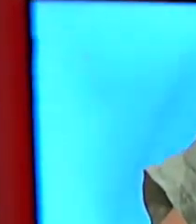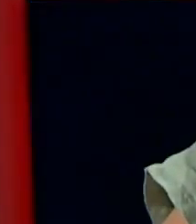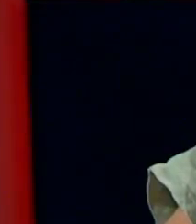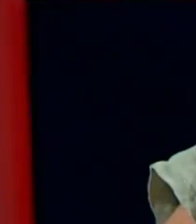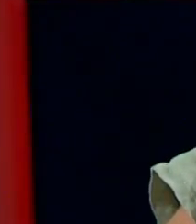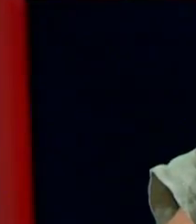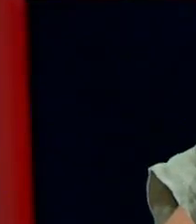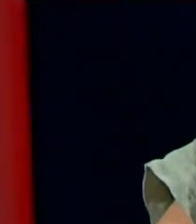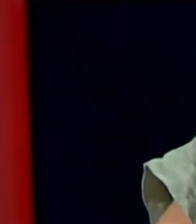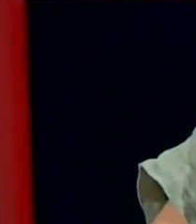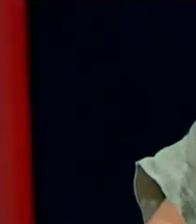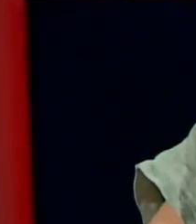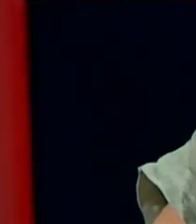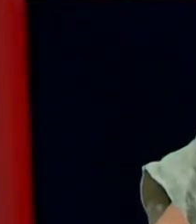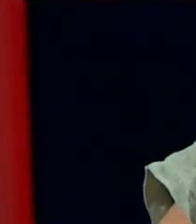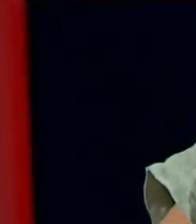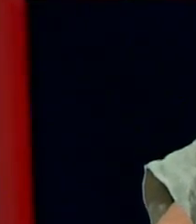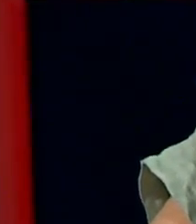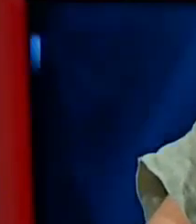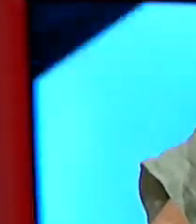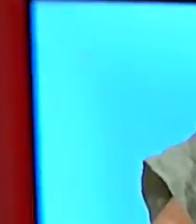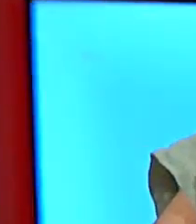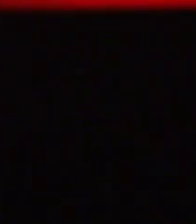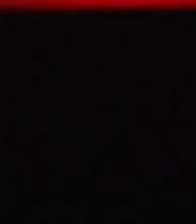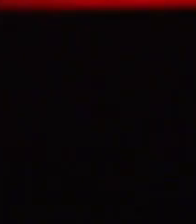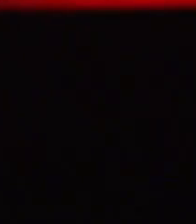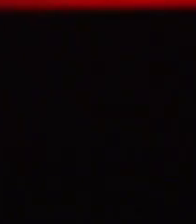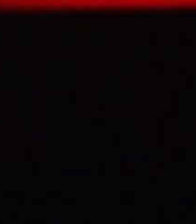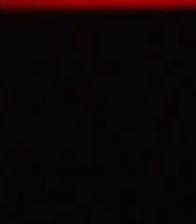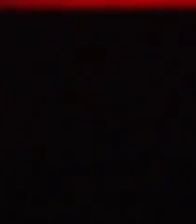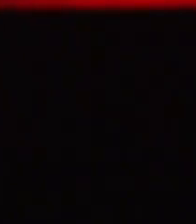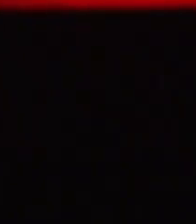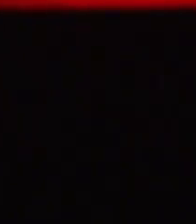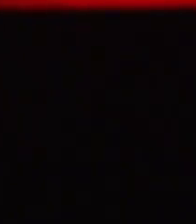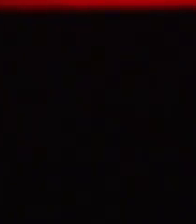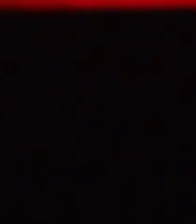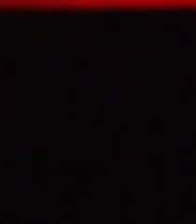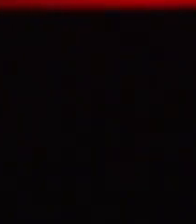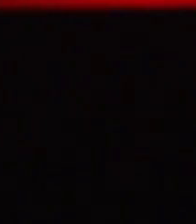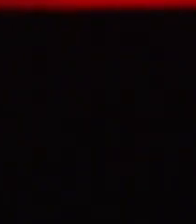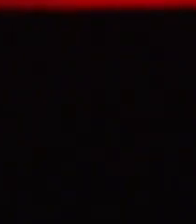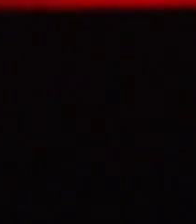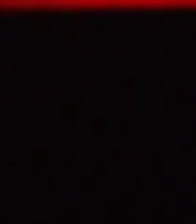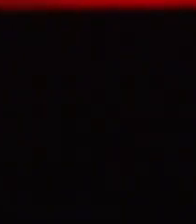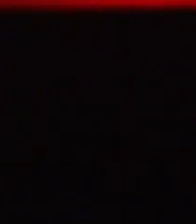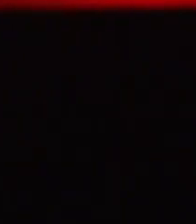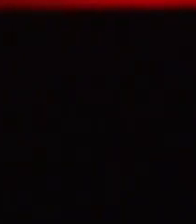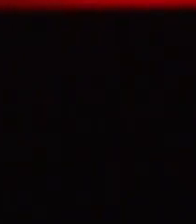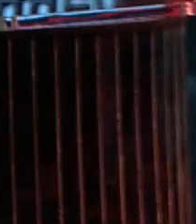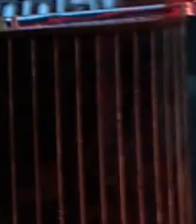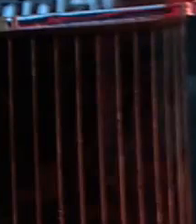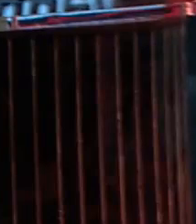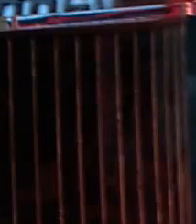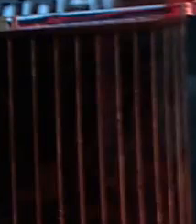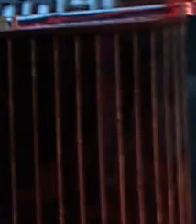amigos, de súper músicos. Esto realmente es como si se juntara superpoderes. De gran trayectoria, exactamente. Exacto. ¿Te parece si ya los nombramos para que